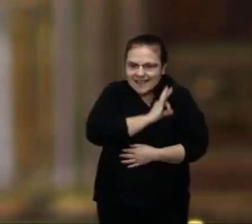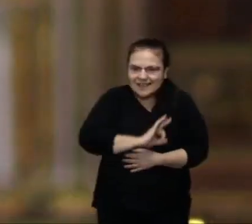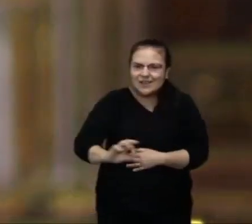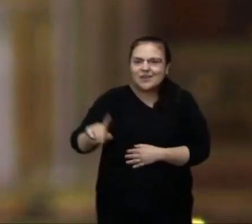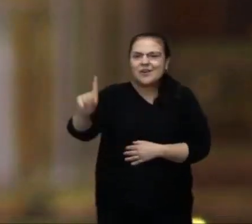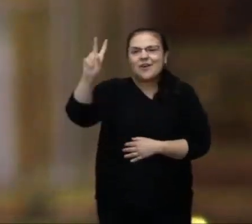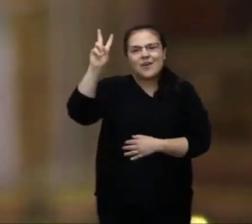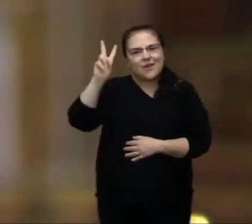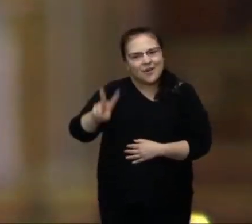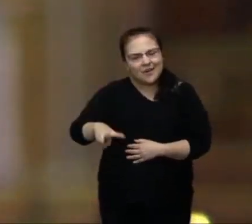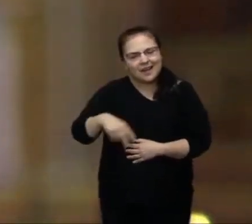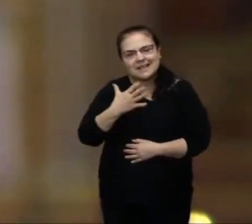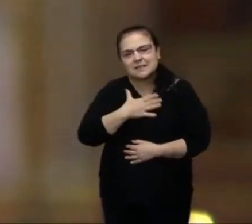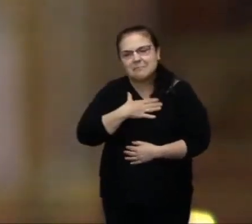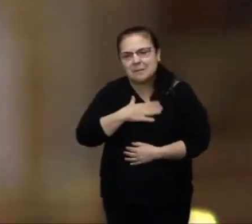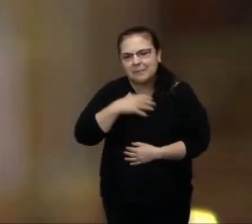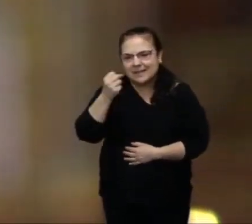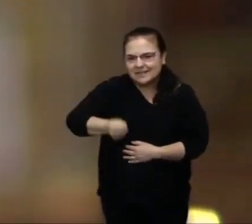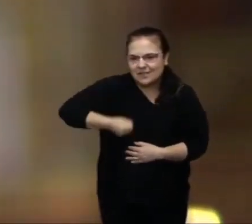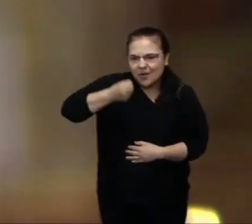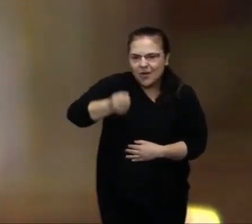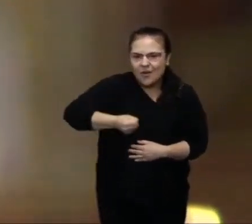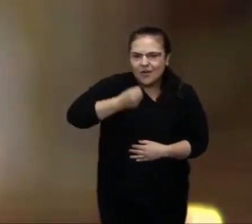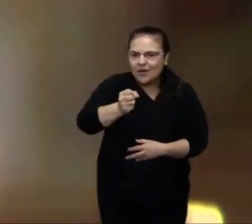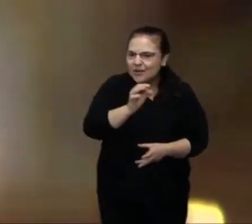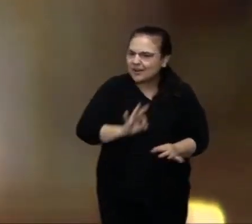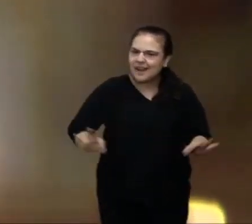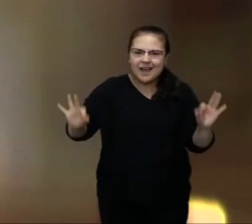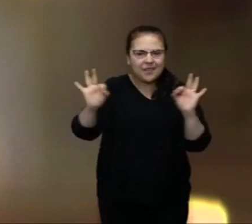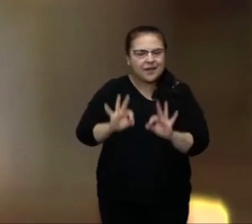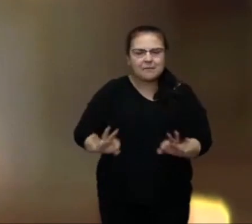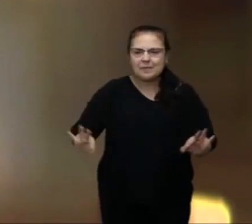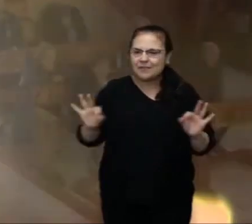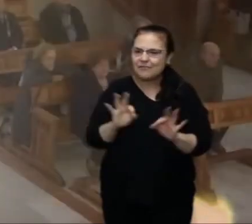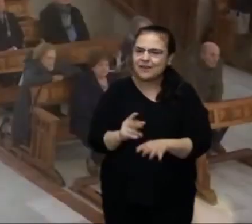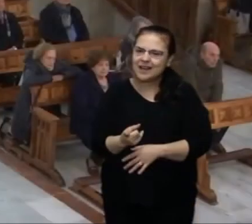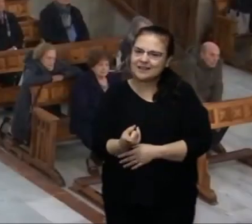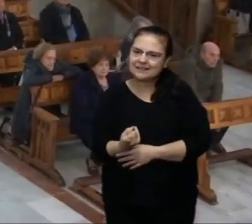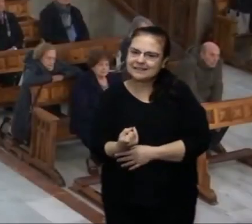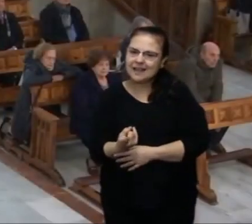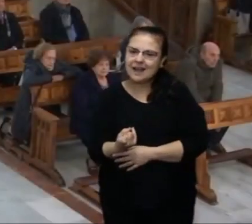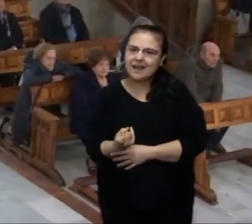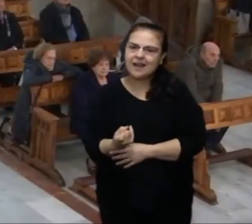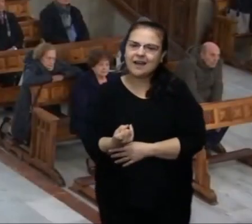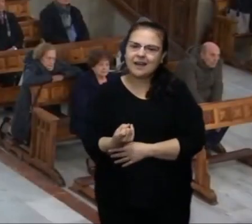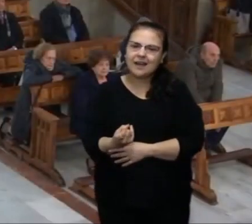El Señor es mi pastor.